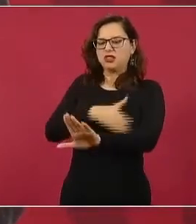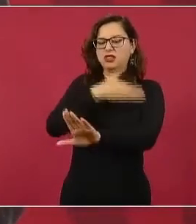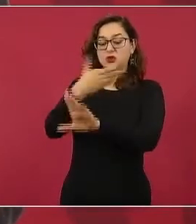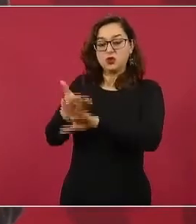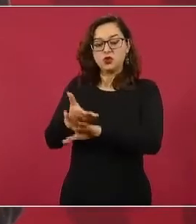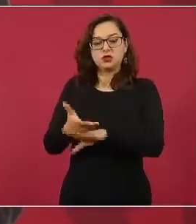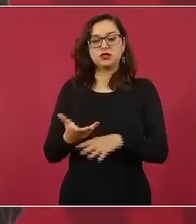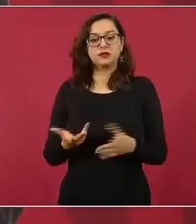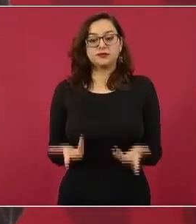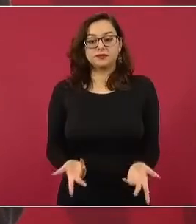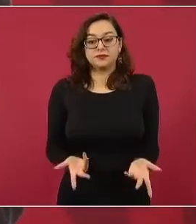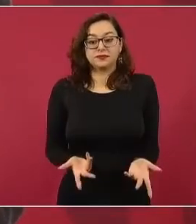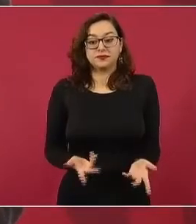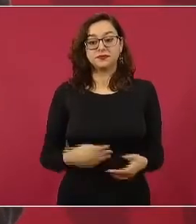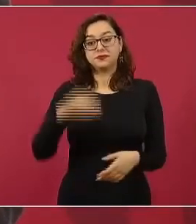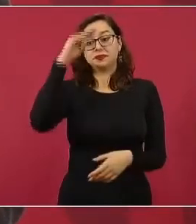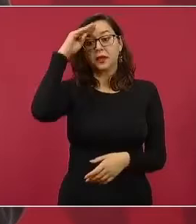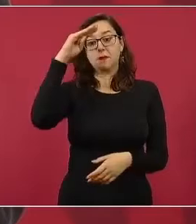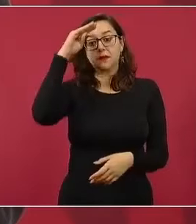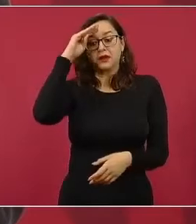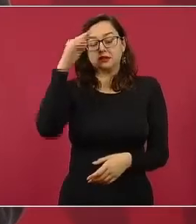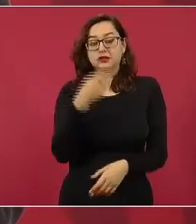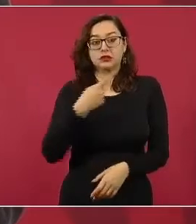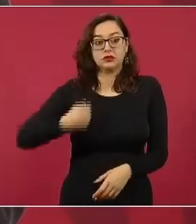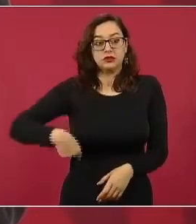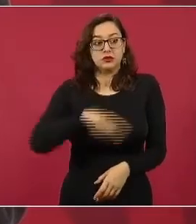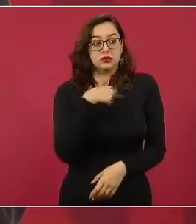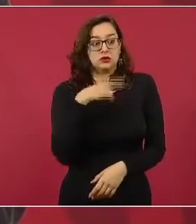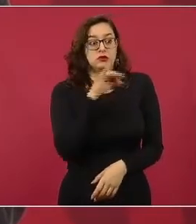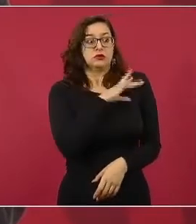Entonces, como todo eso se terminó,